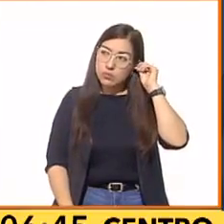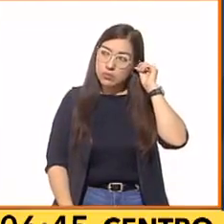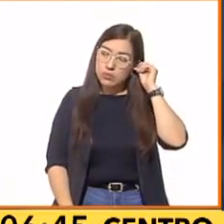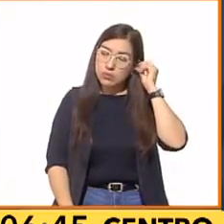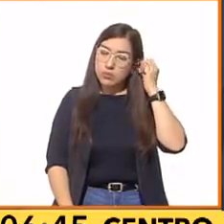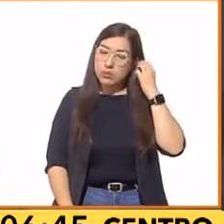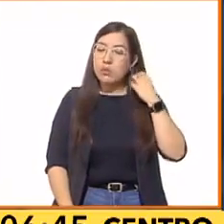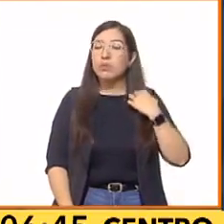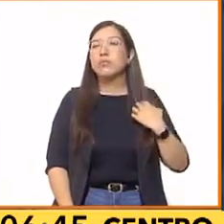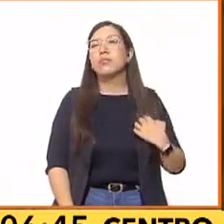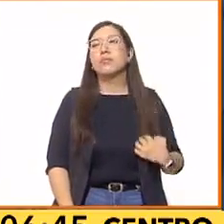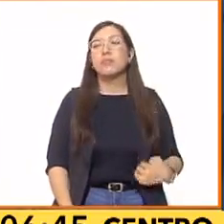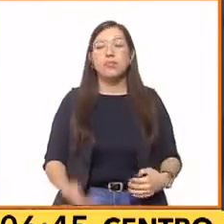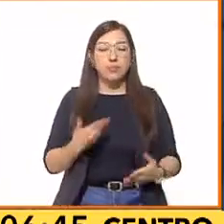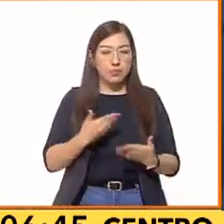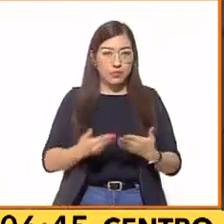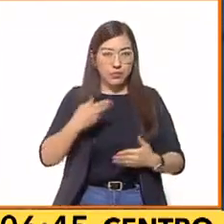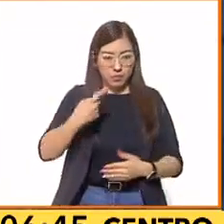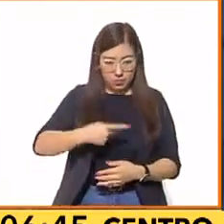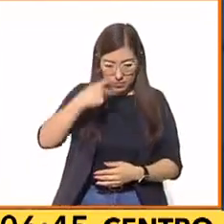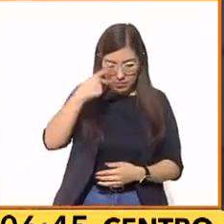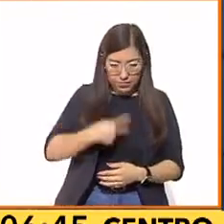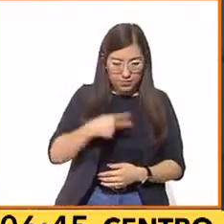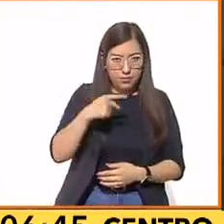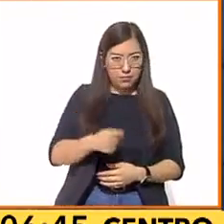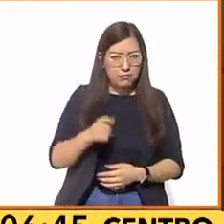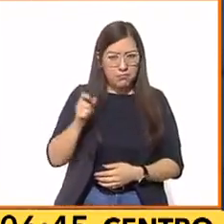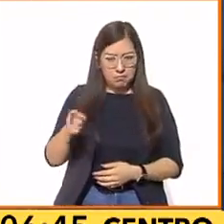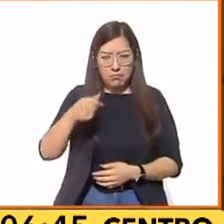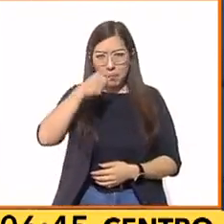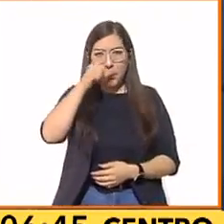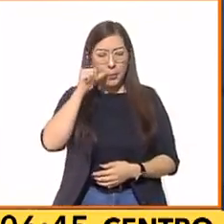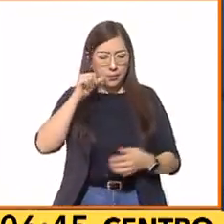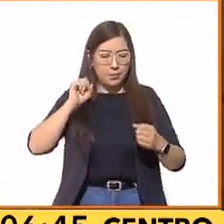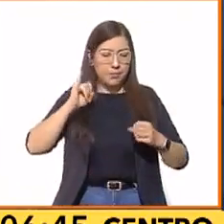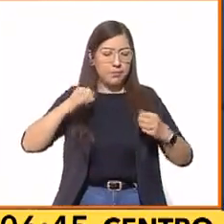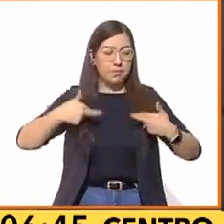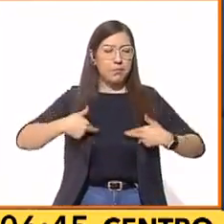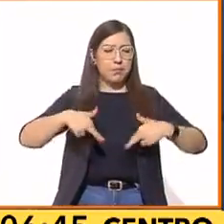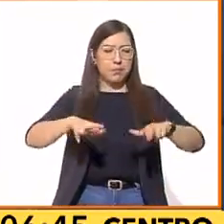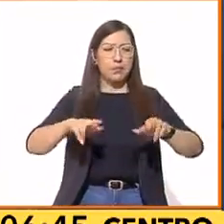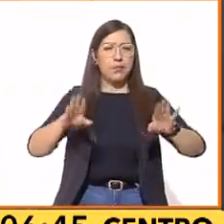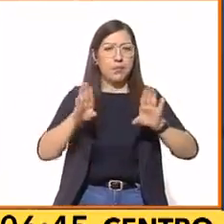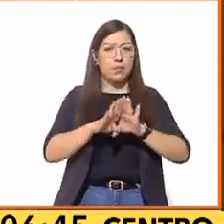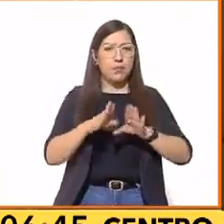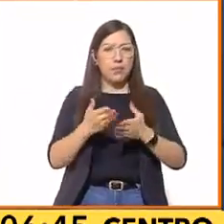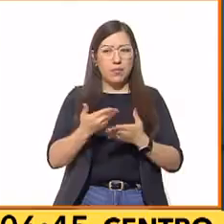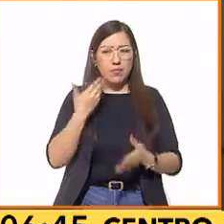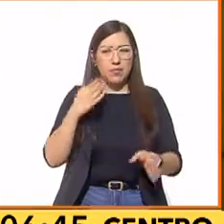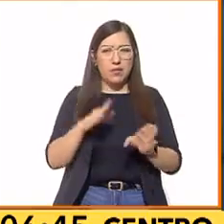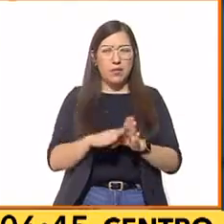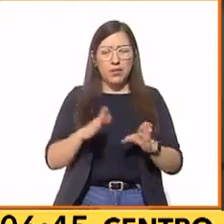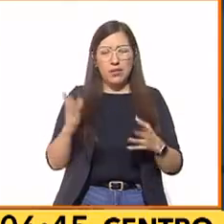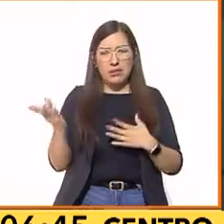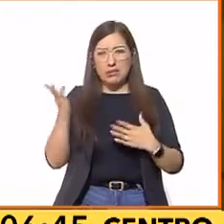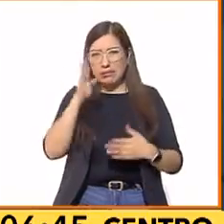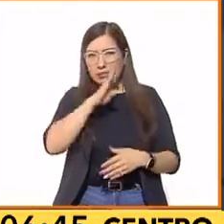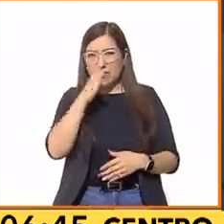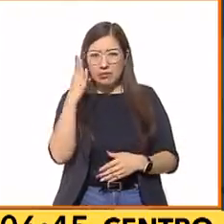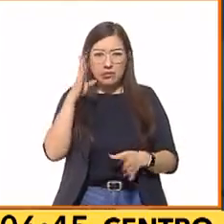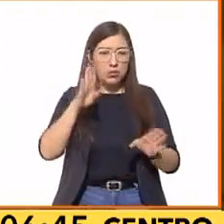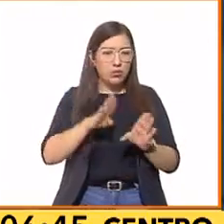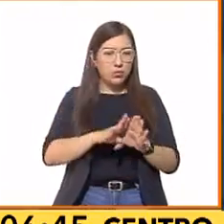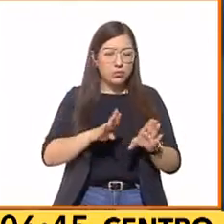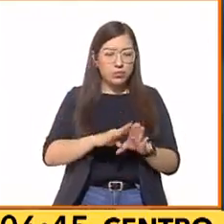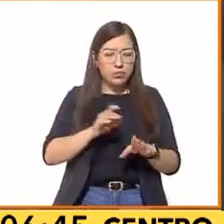república, él la representaba y era una república errante, una república itinerante, una república que